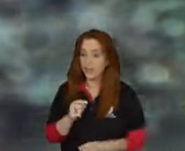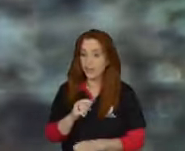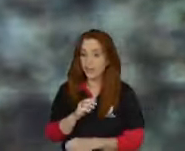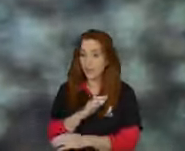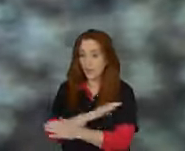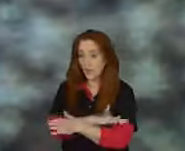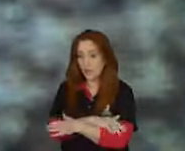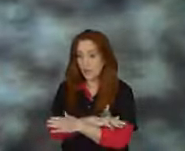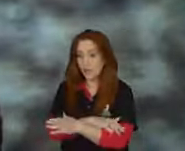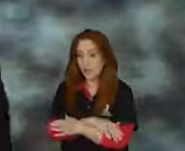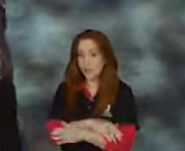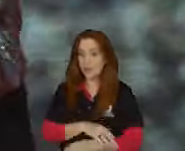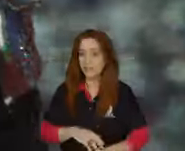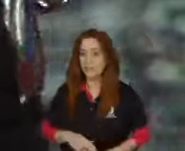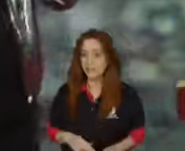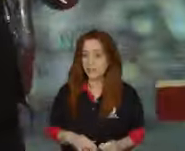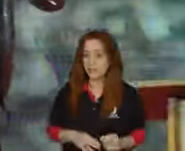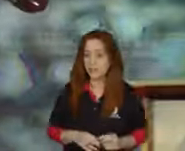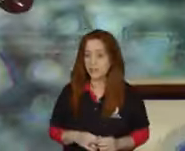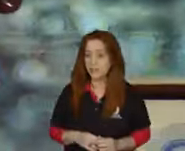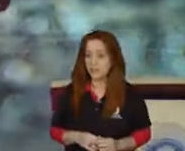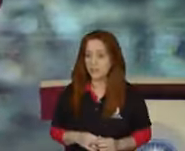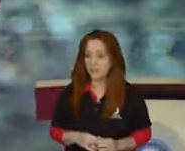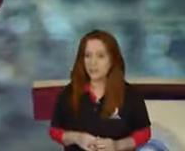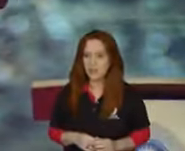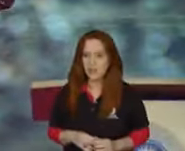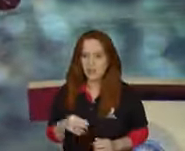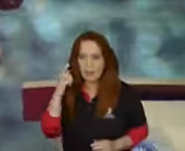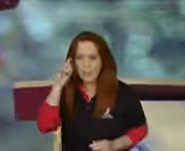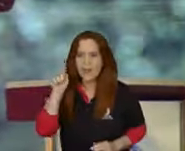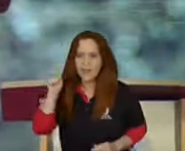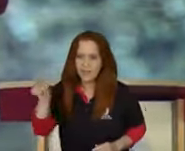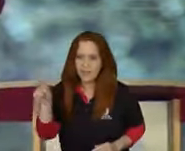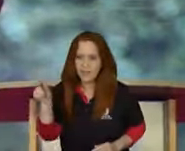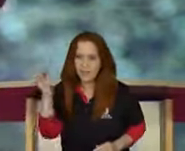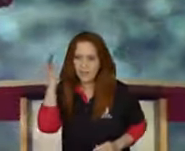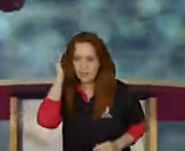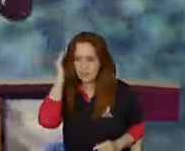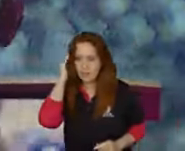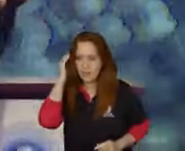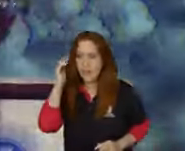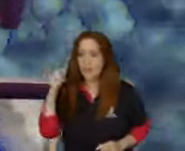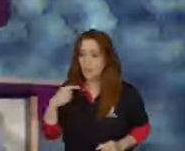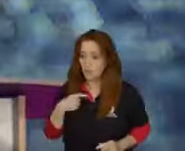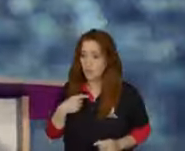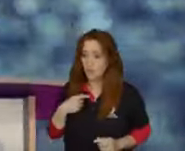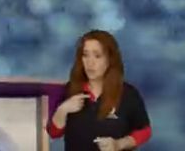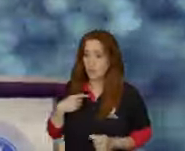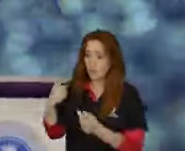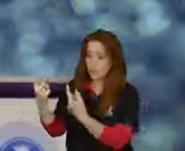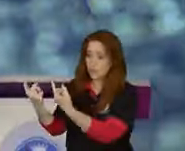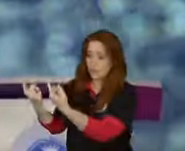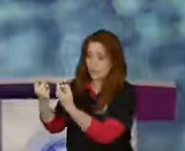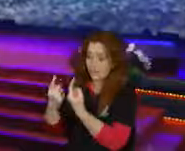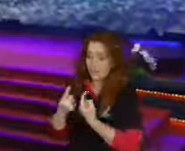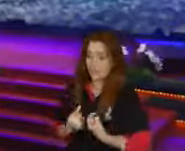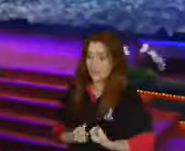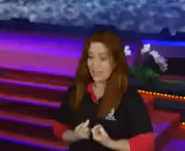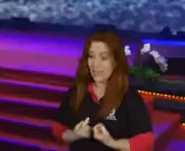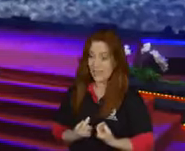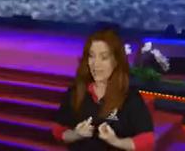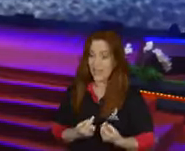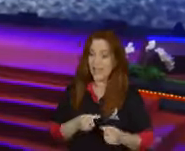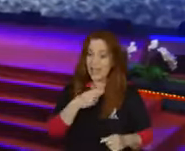te ama, y eso dalo por cierto, pero para que sepas te traje al desierto. Escúchalo. En el desierto yo te